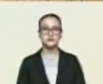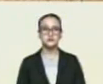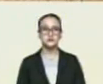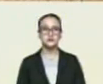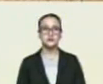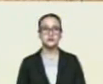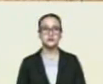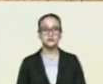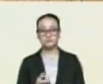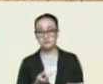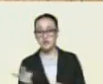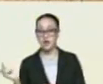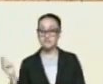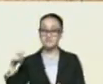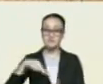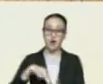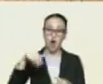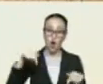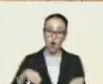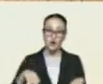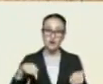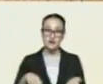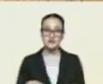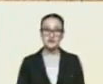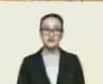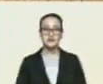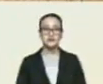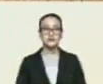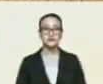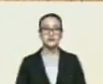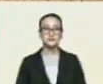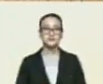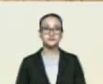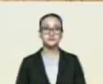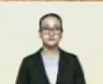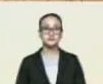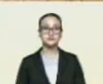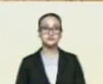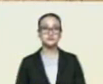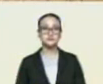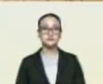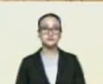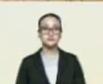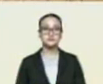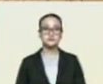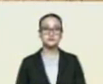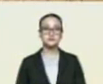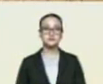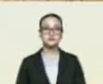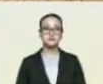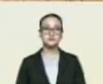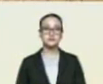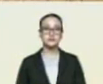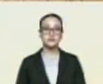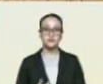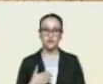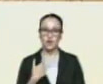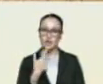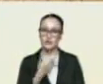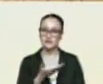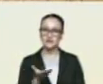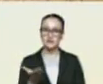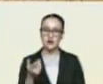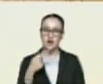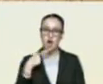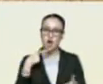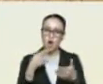recibirnos en el día de hoy. Quiero decirles en nombre de los hombres